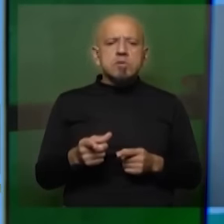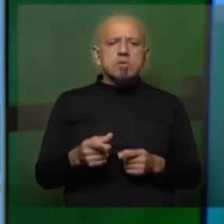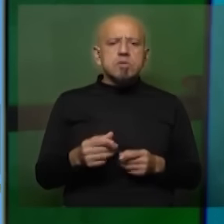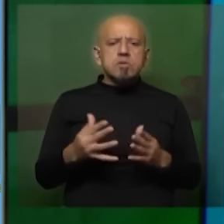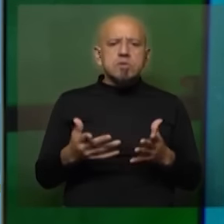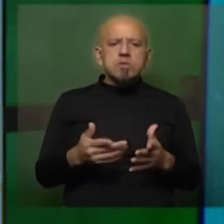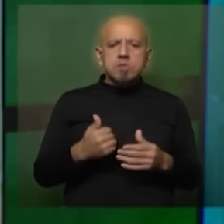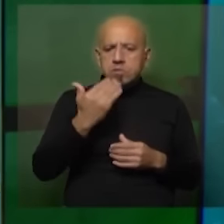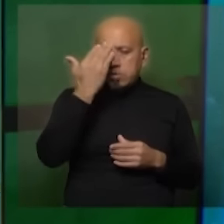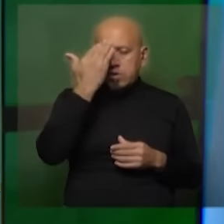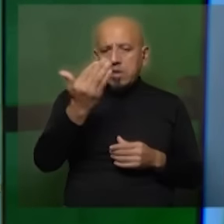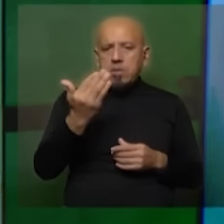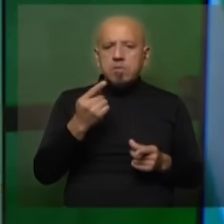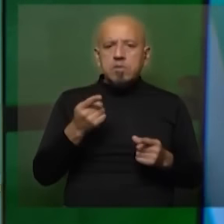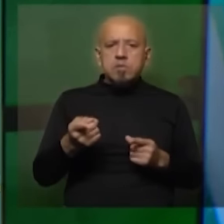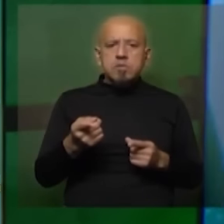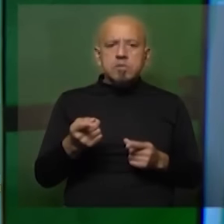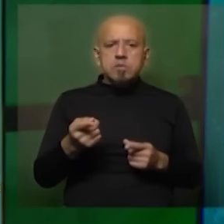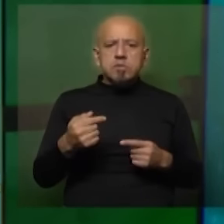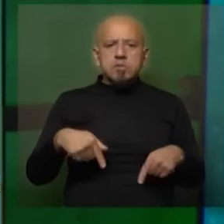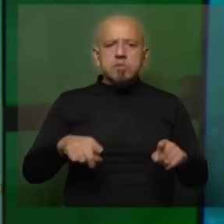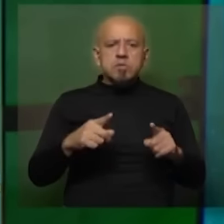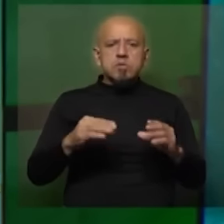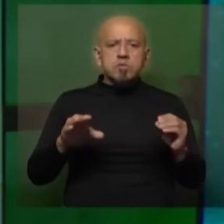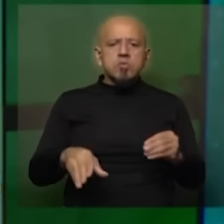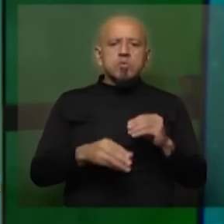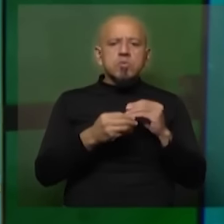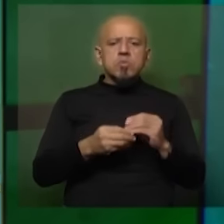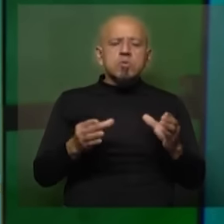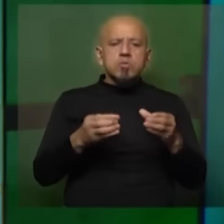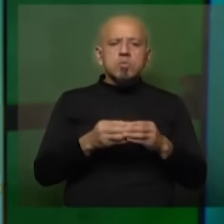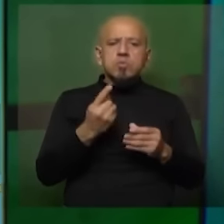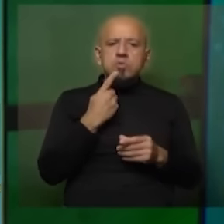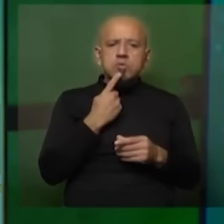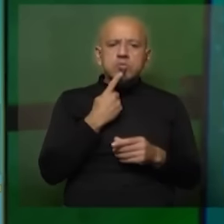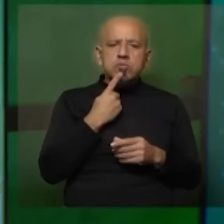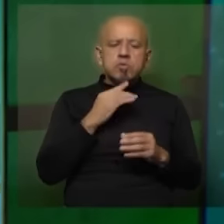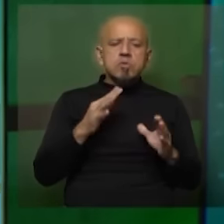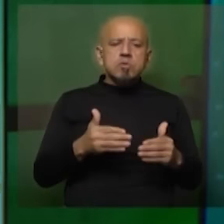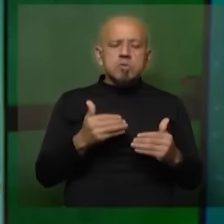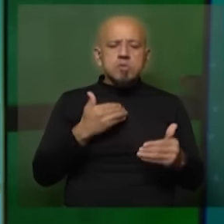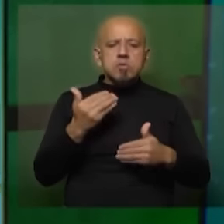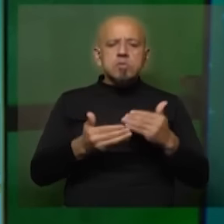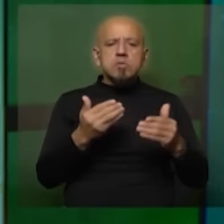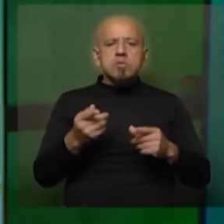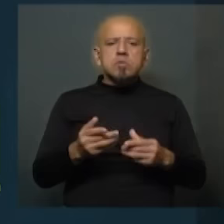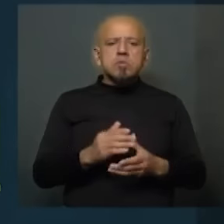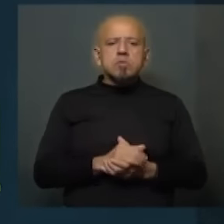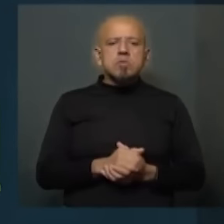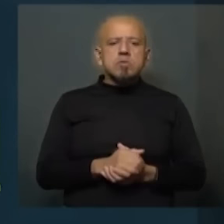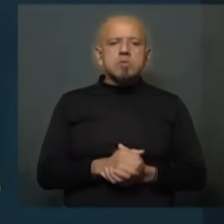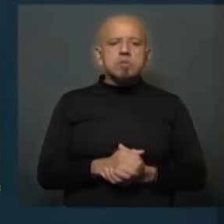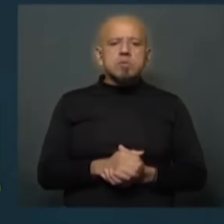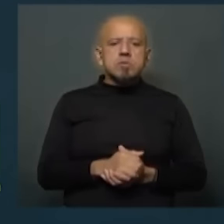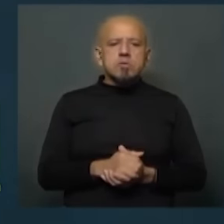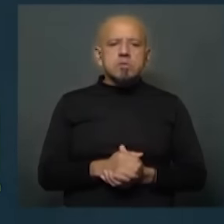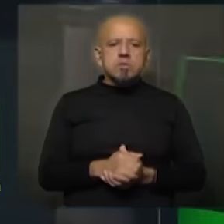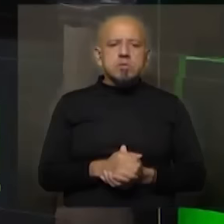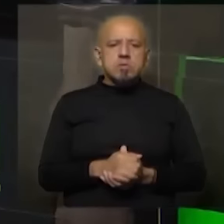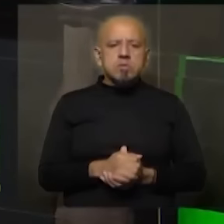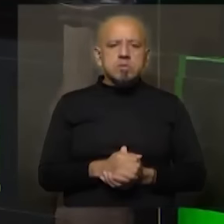Frente Amplio por un lado, versus suma de partidos de la coalición de gobierno y de la evolución de la intención de voto? Perfecto. Pasemos a la siguiente